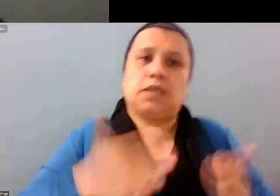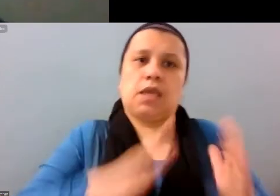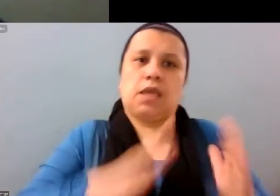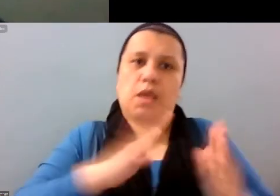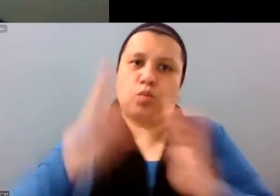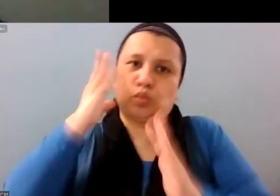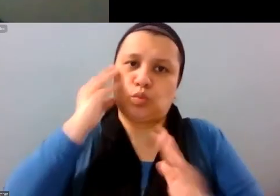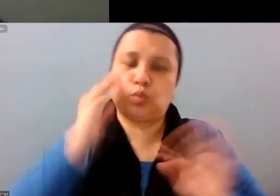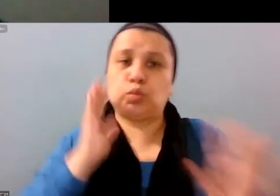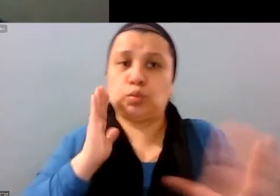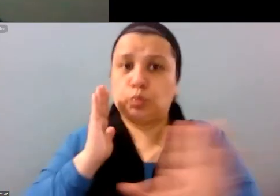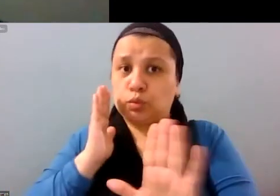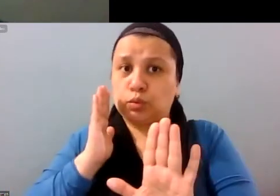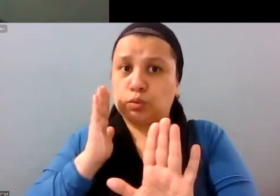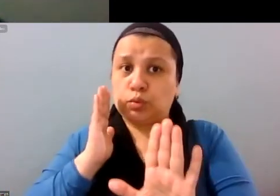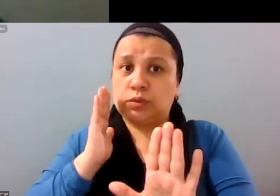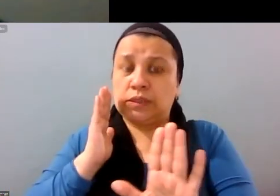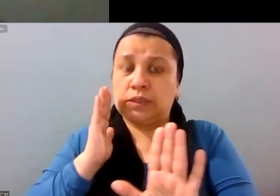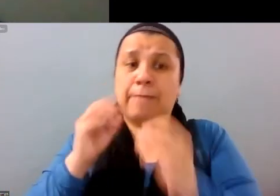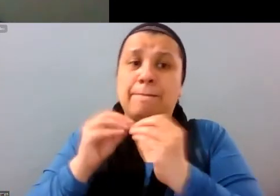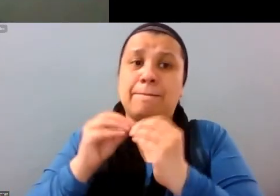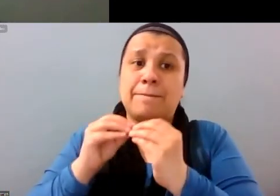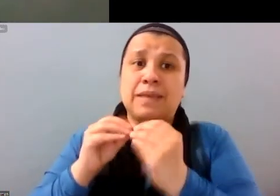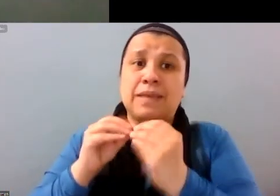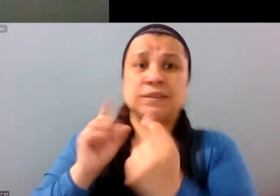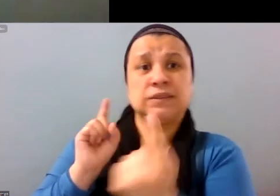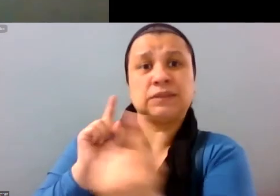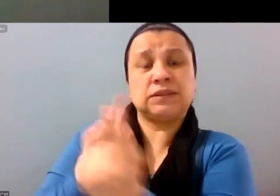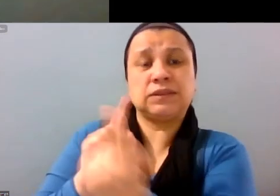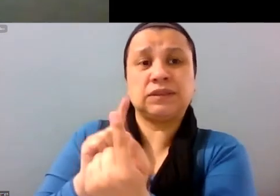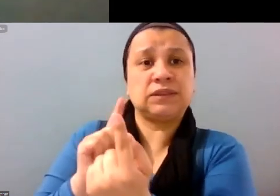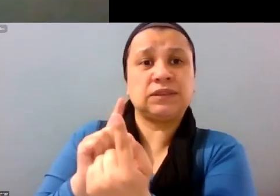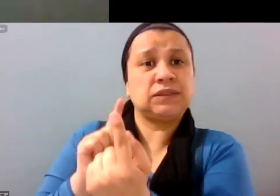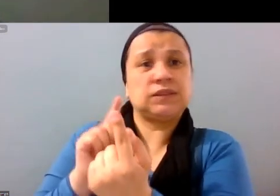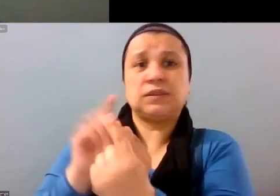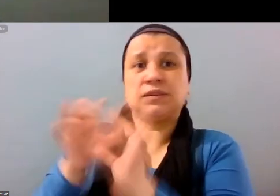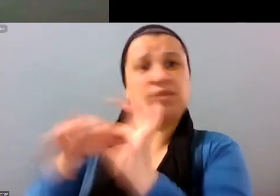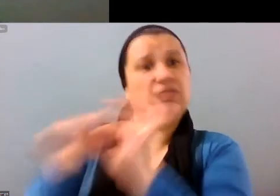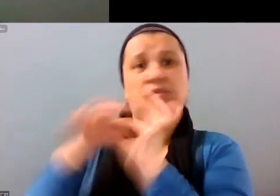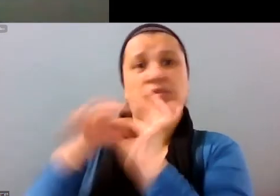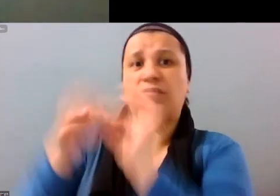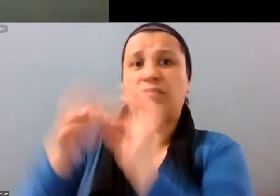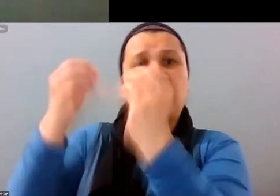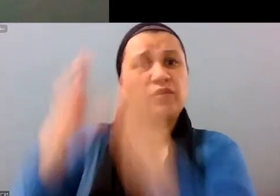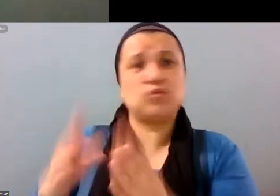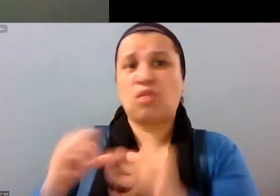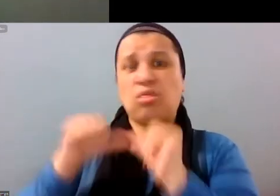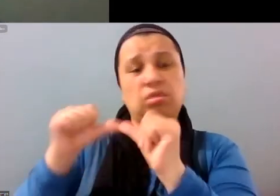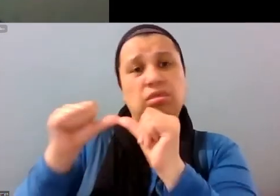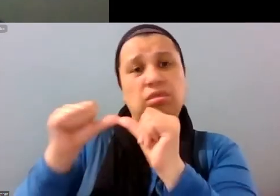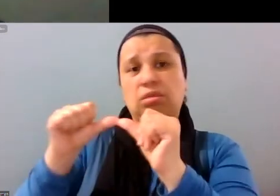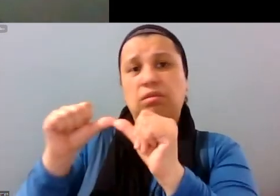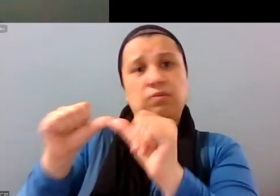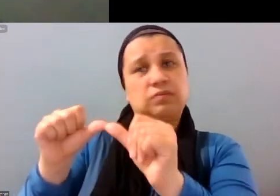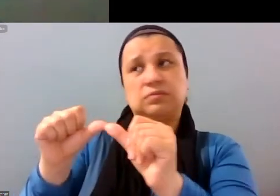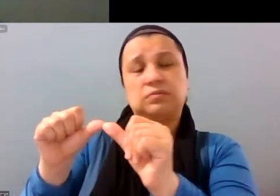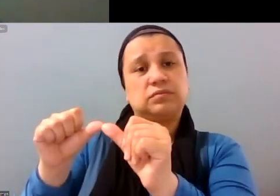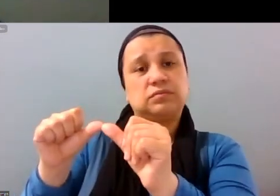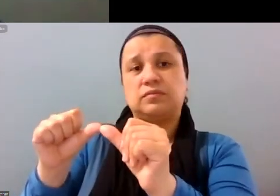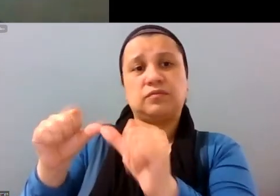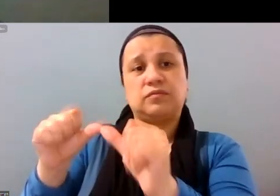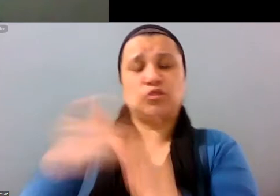el acercamiento con el docente no fue muy muy constante por decirte una cosa yo siento